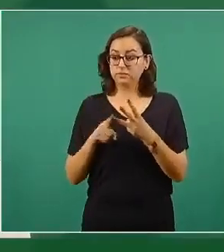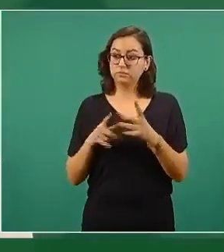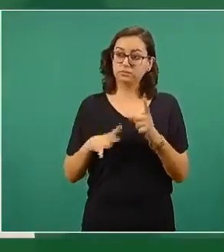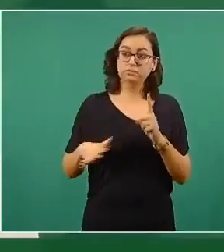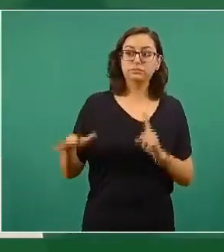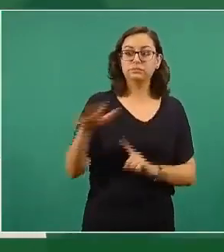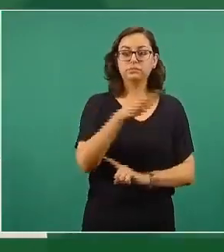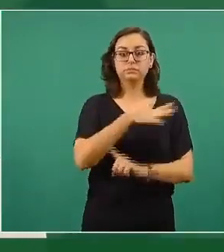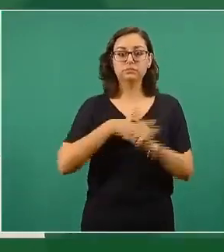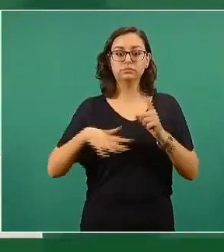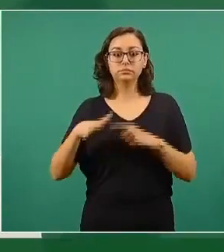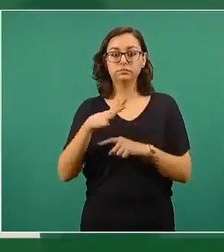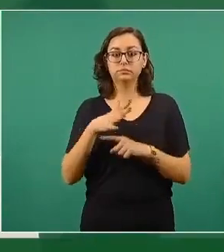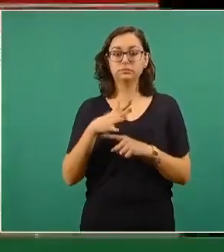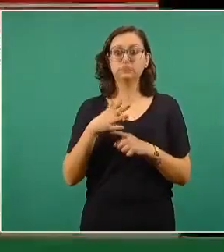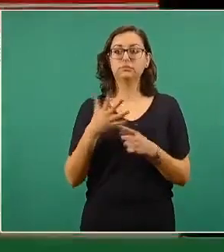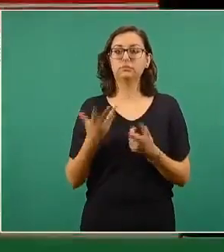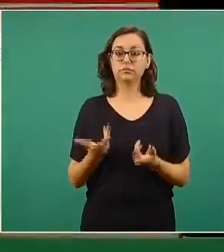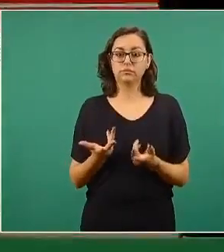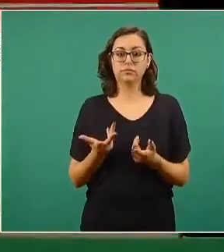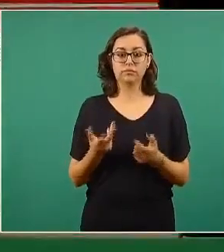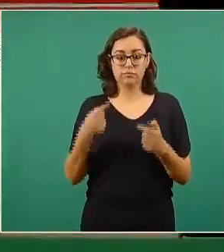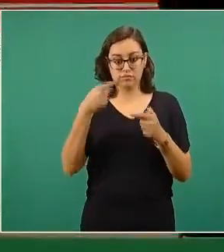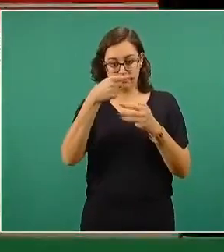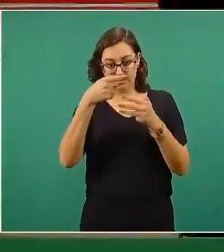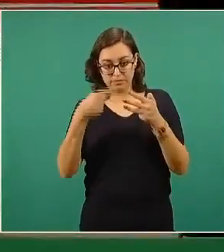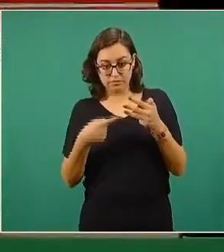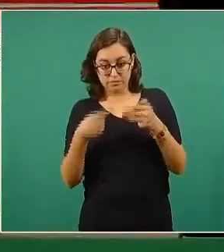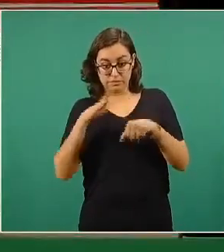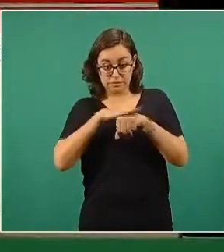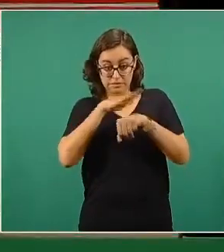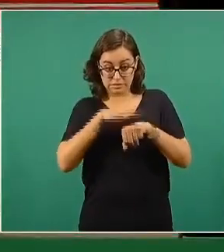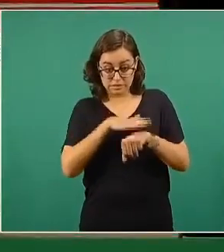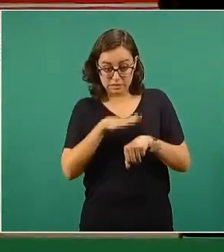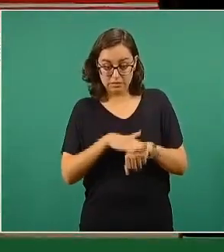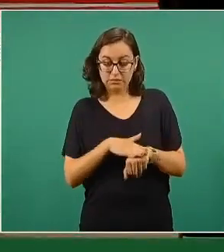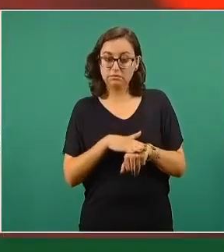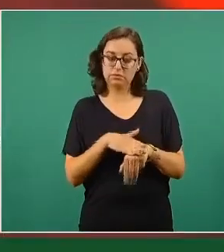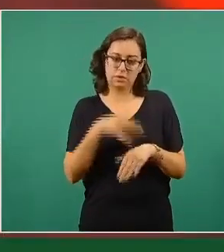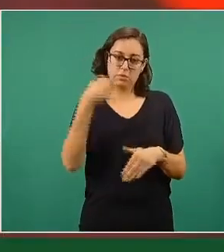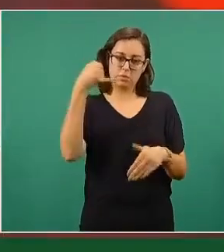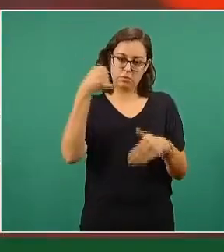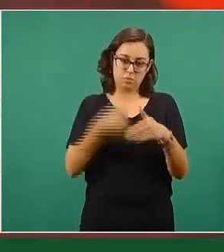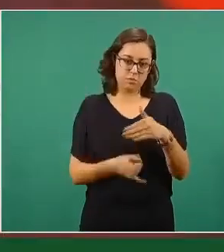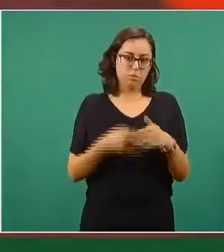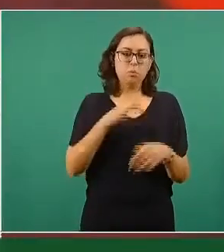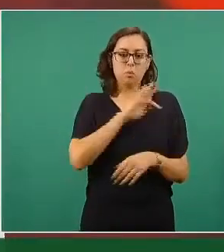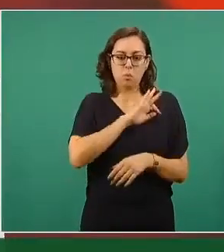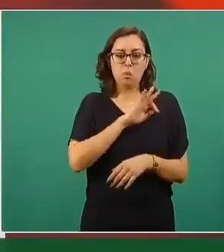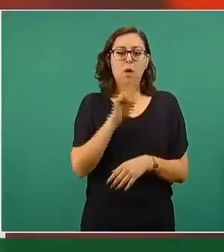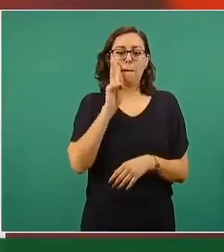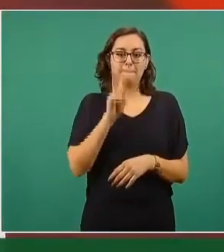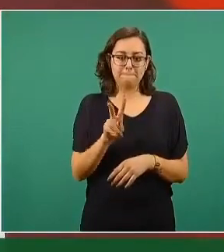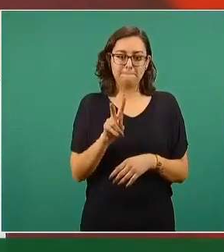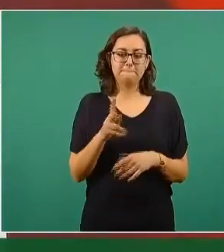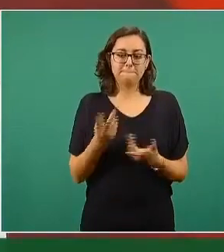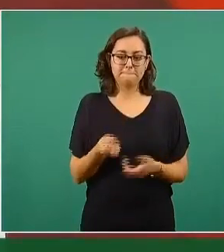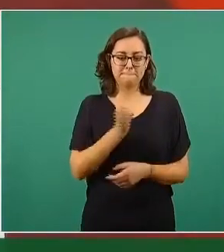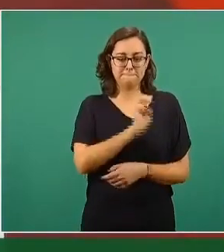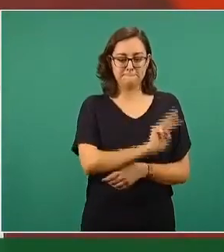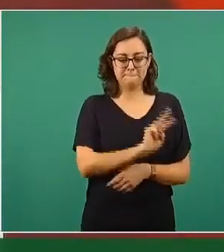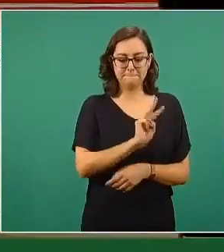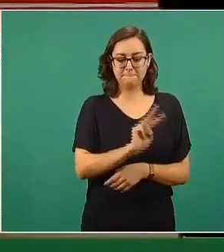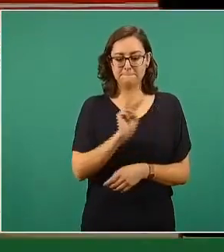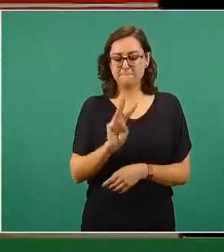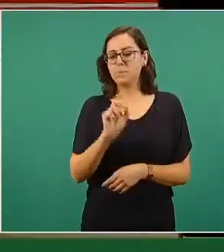propagación. Hay indicadores para ello, los indicadores son públicos, el lineamiento del semáforo está en nuestro